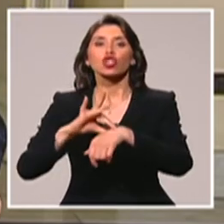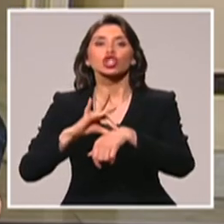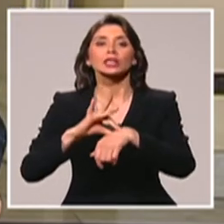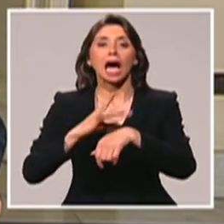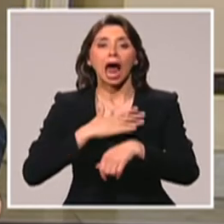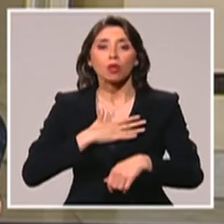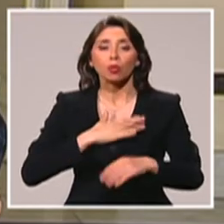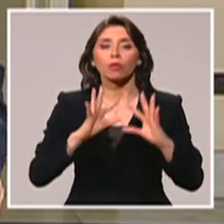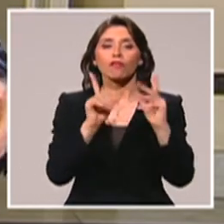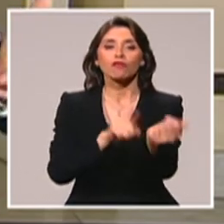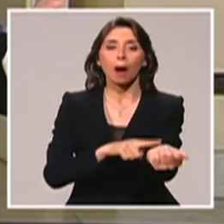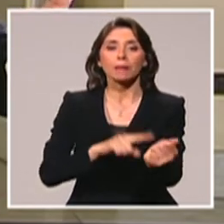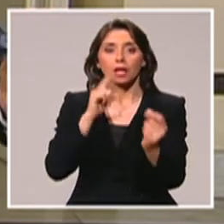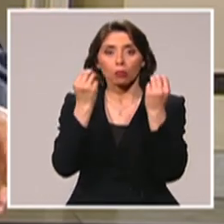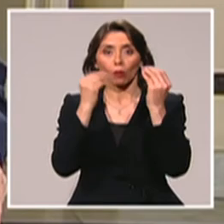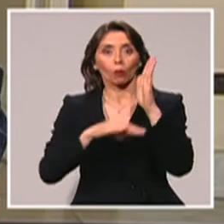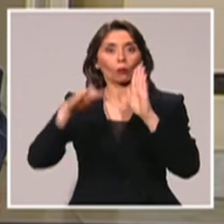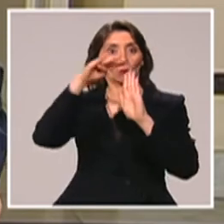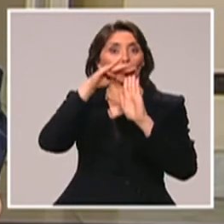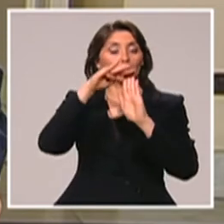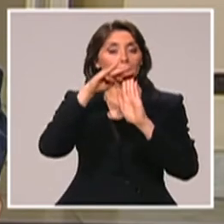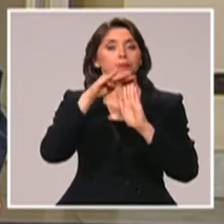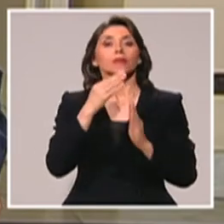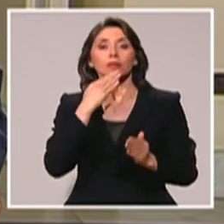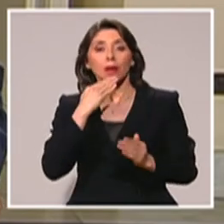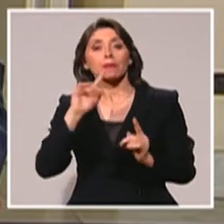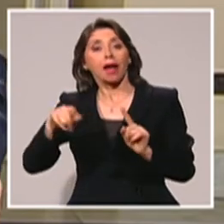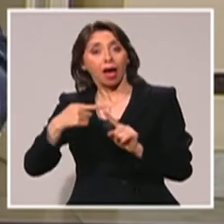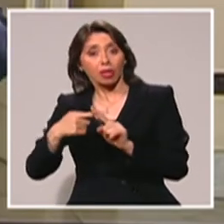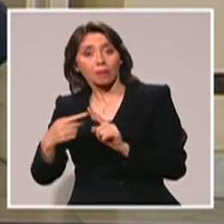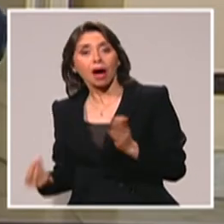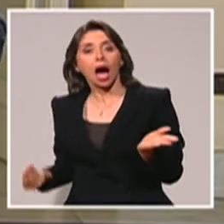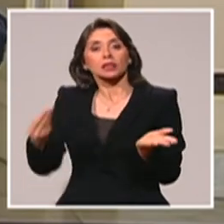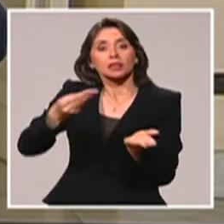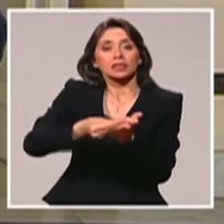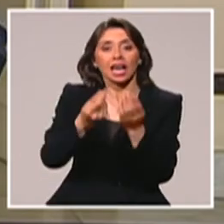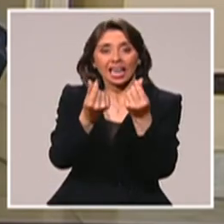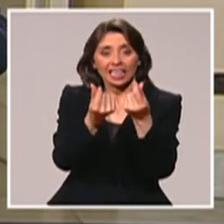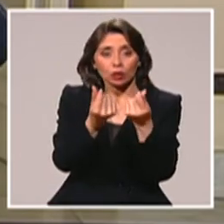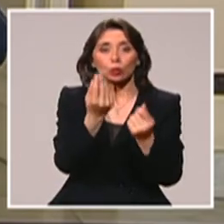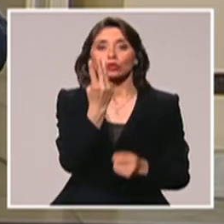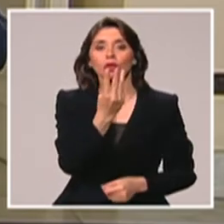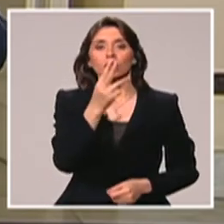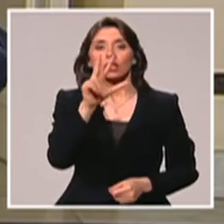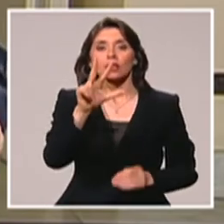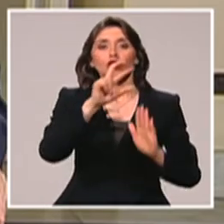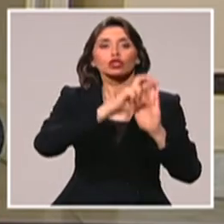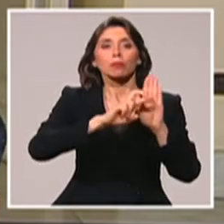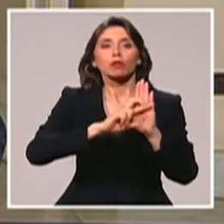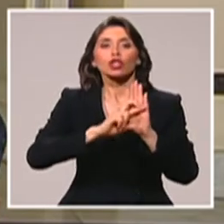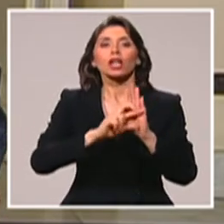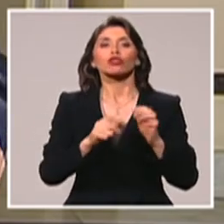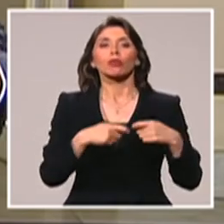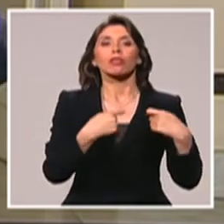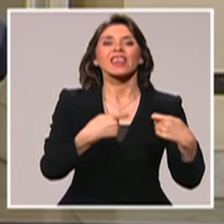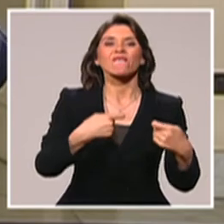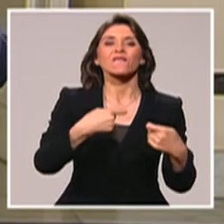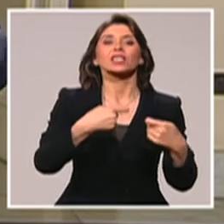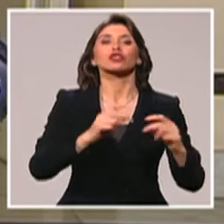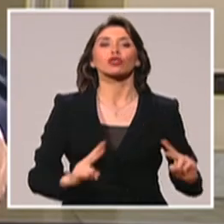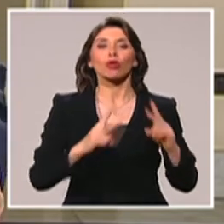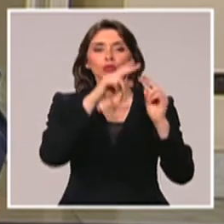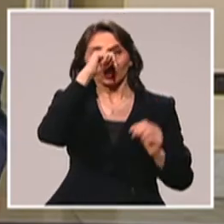excelencia adicionalmente contempla recursos para 38 proyectos de inversión en hospitales y